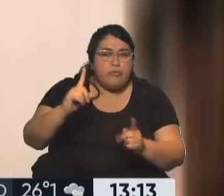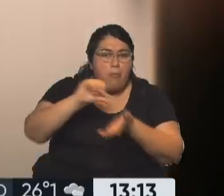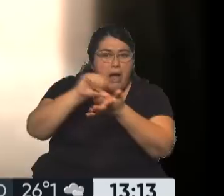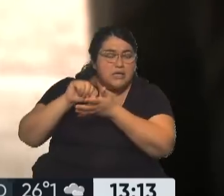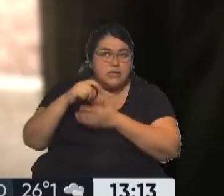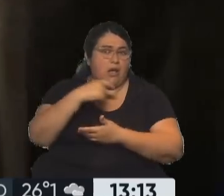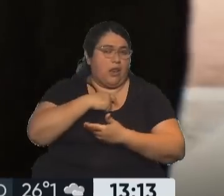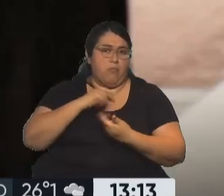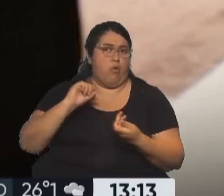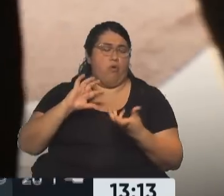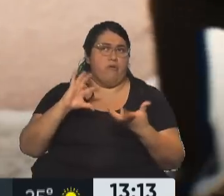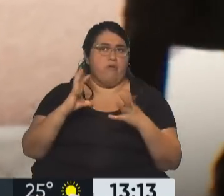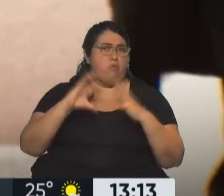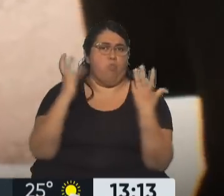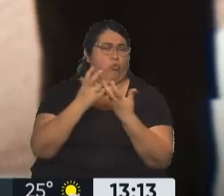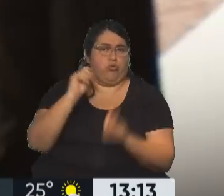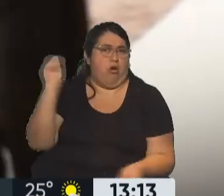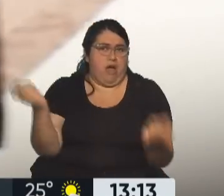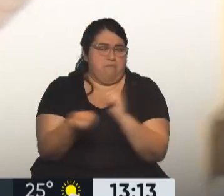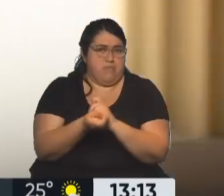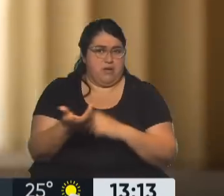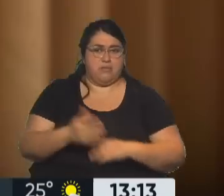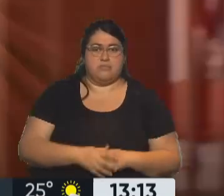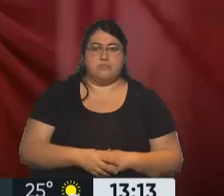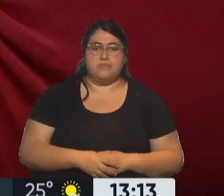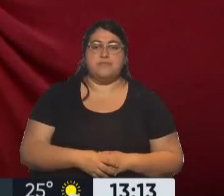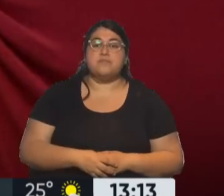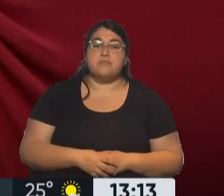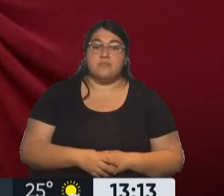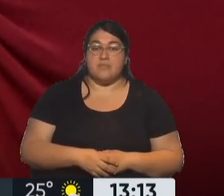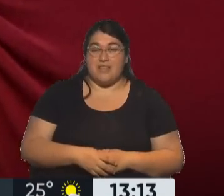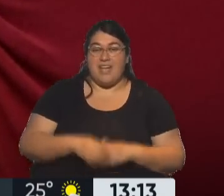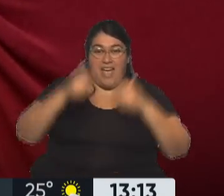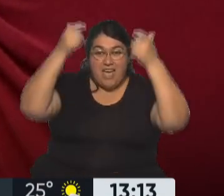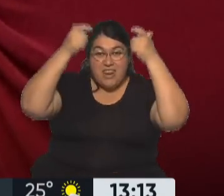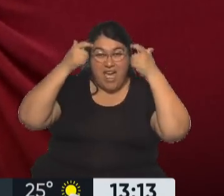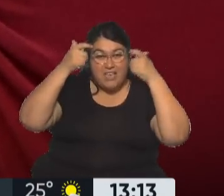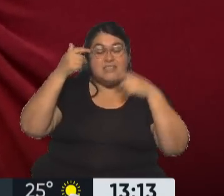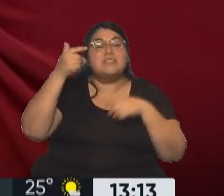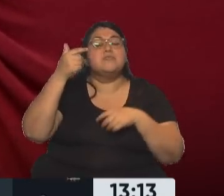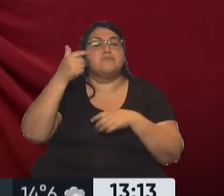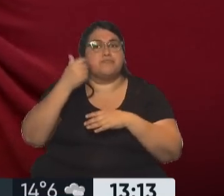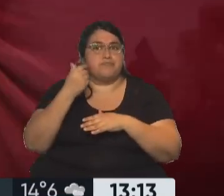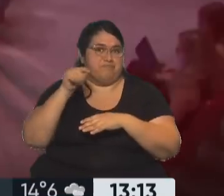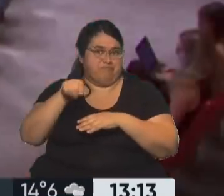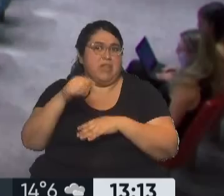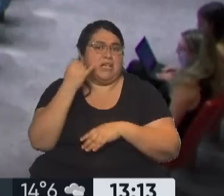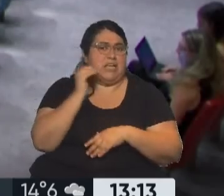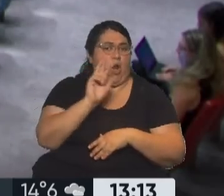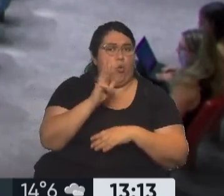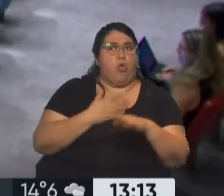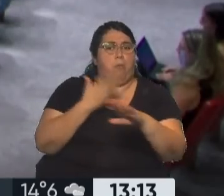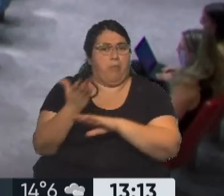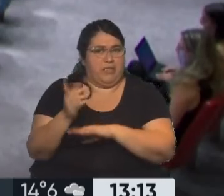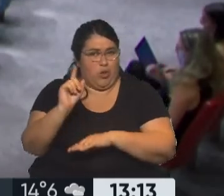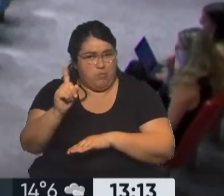hoje. En mayo pasado, tras asistir a la coronación del rey Carlos III en Londres, Lula ya había pedido la ampliación de